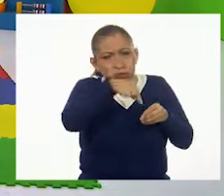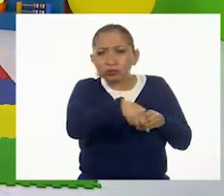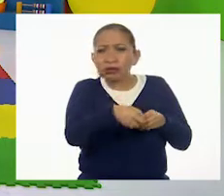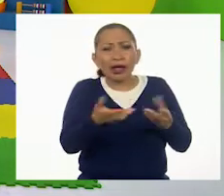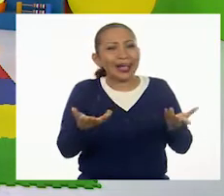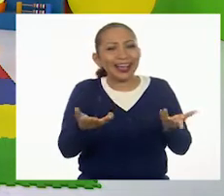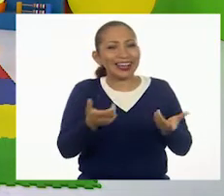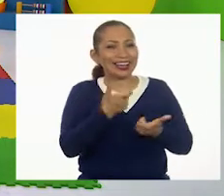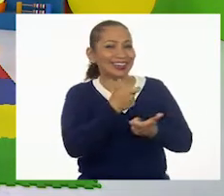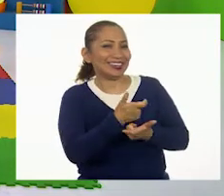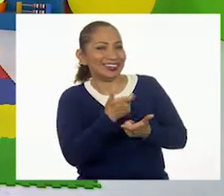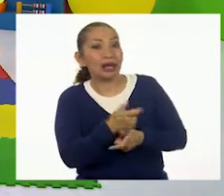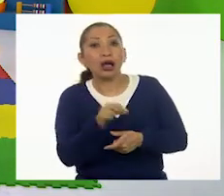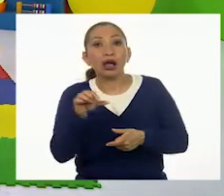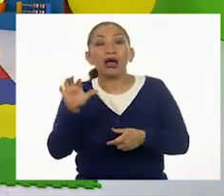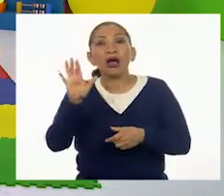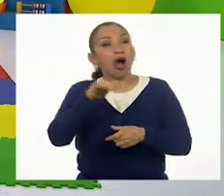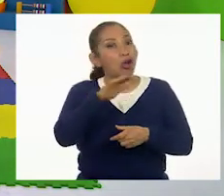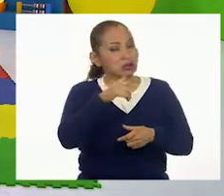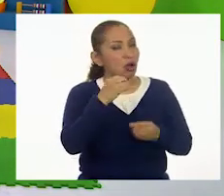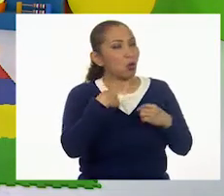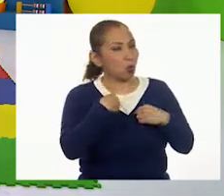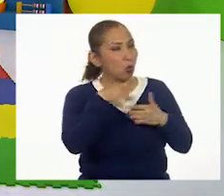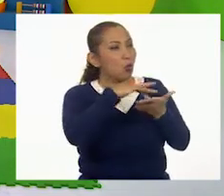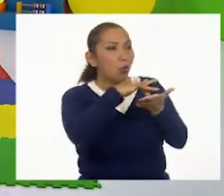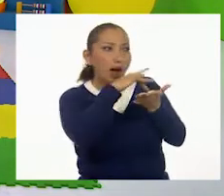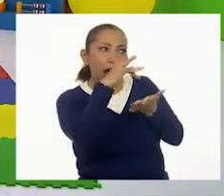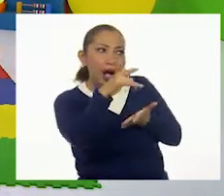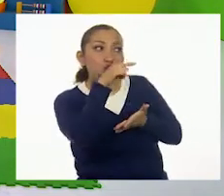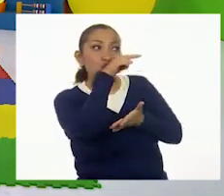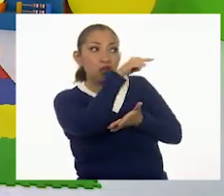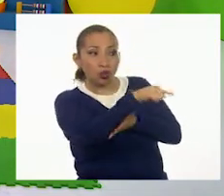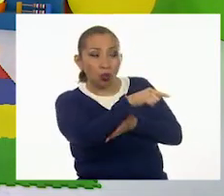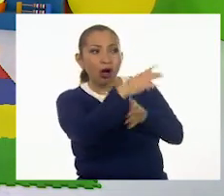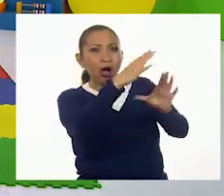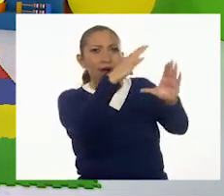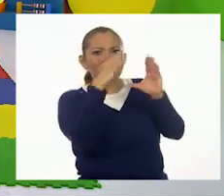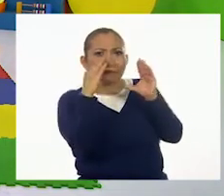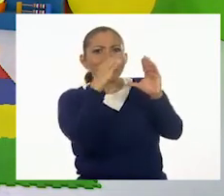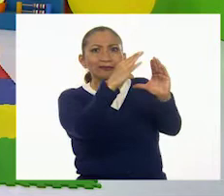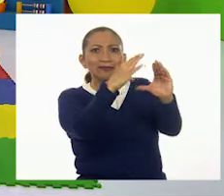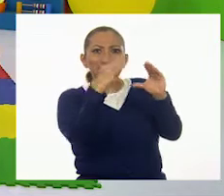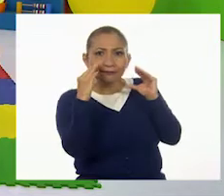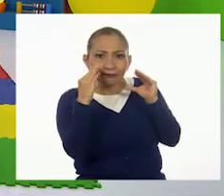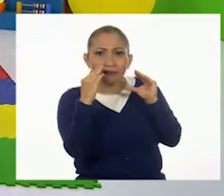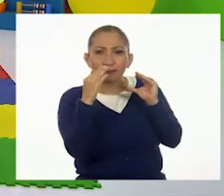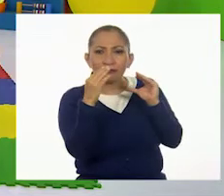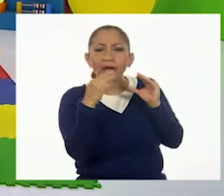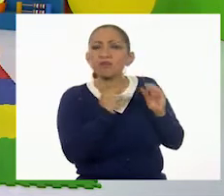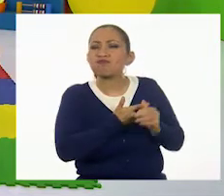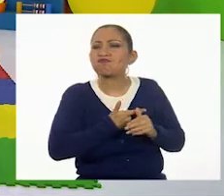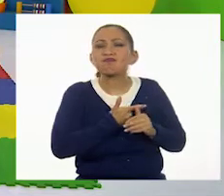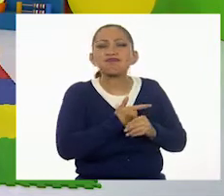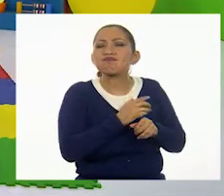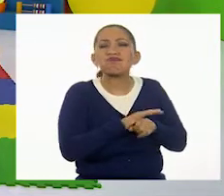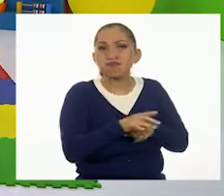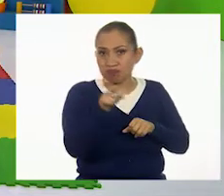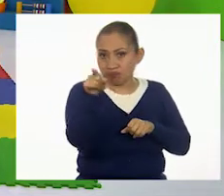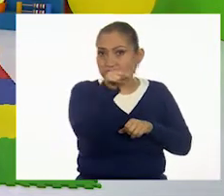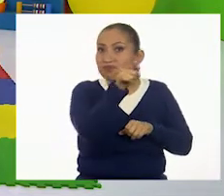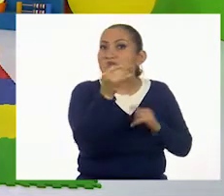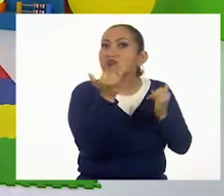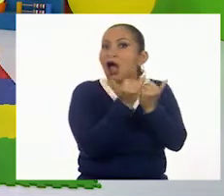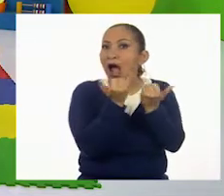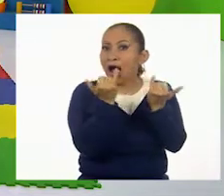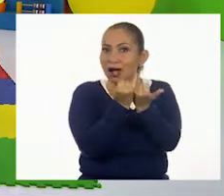¿Por qué hay muchos? Oye, Itza, quiero darte las gracias por todo lo que nos has enseñado. ¿Sabes qué me gusta mucho? Y estoy segura que a